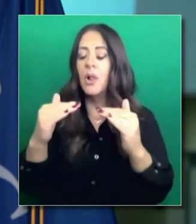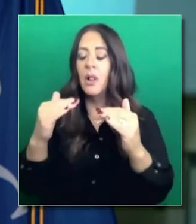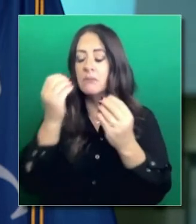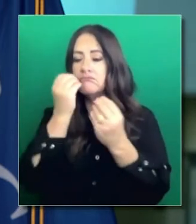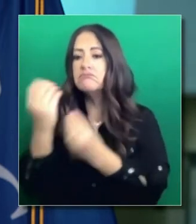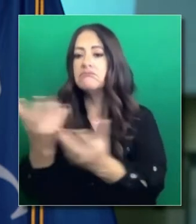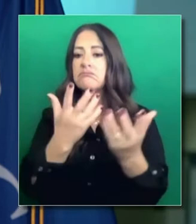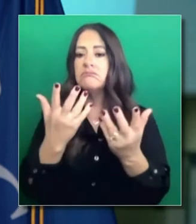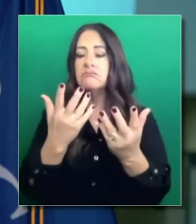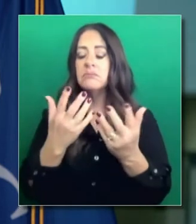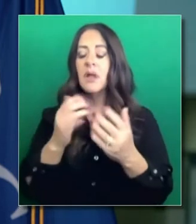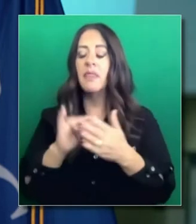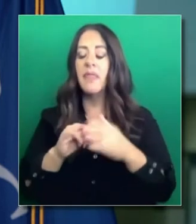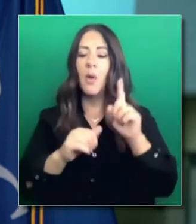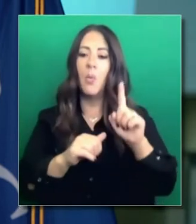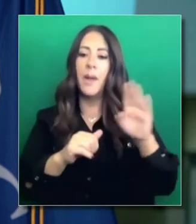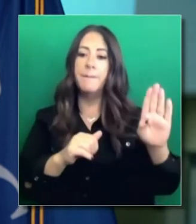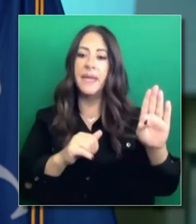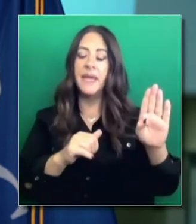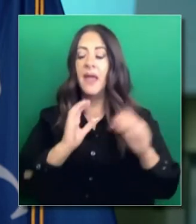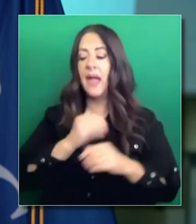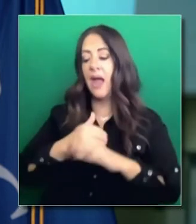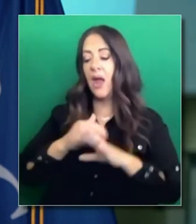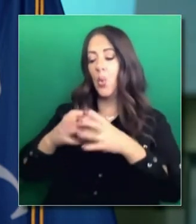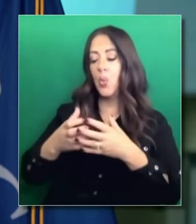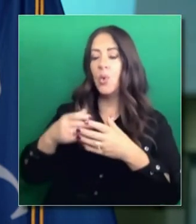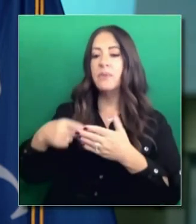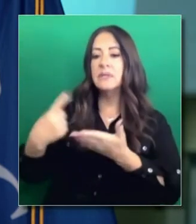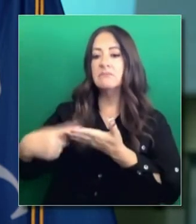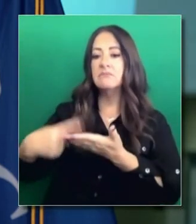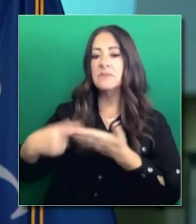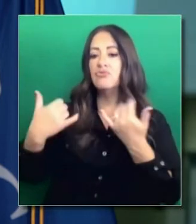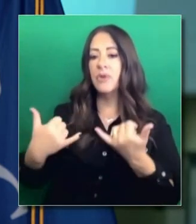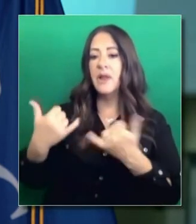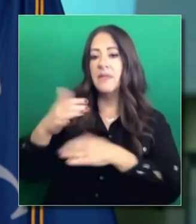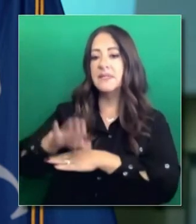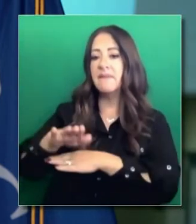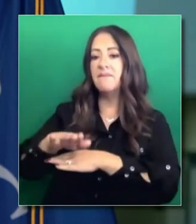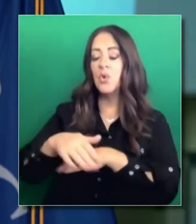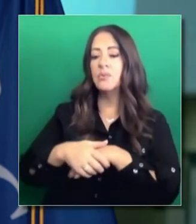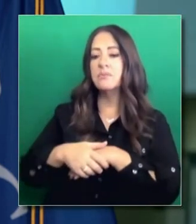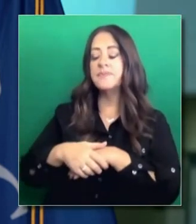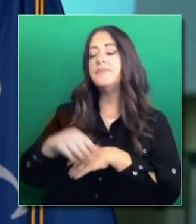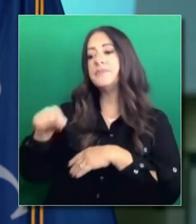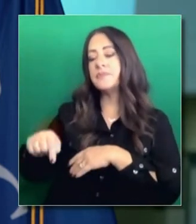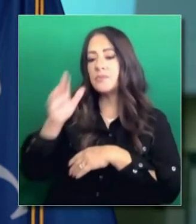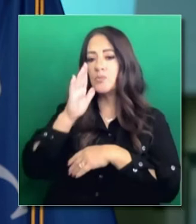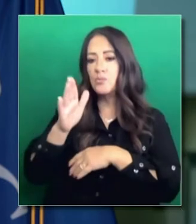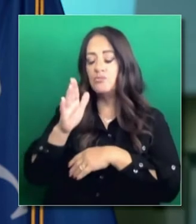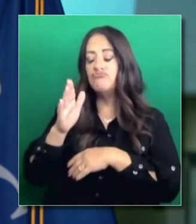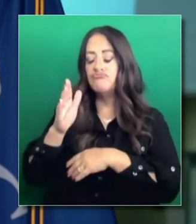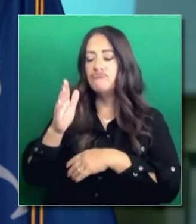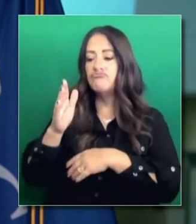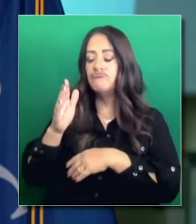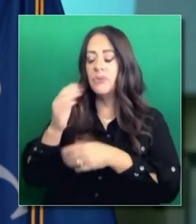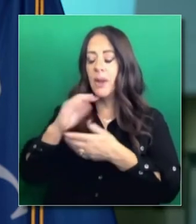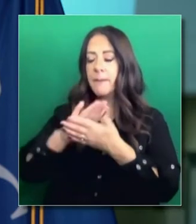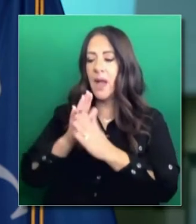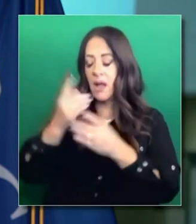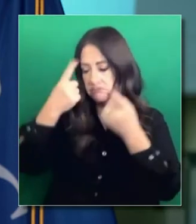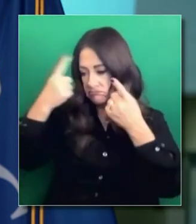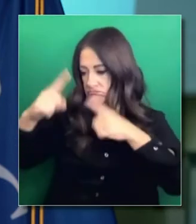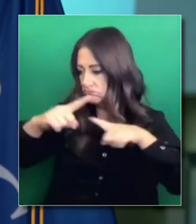fase 1B es algo de lo que estamos hablando esta tarde en el grupo de pautas y ellos deben aprobar este